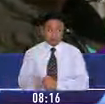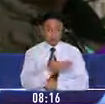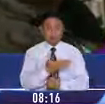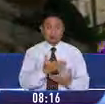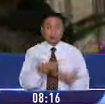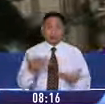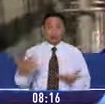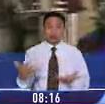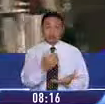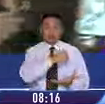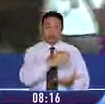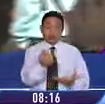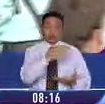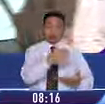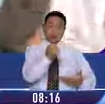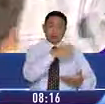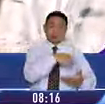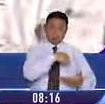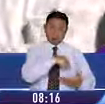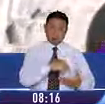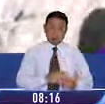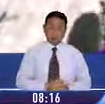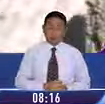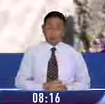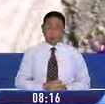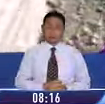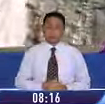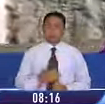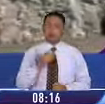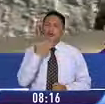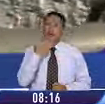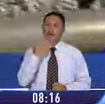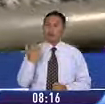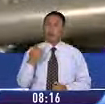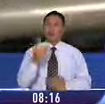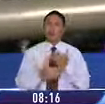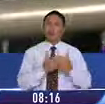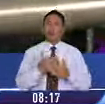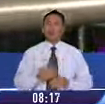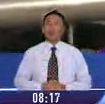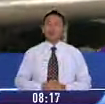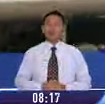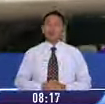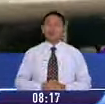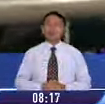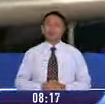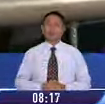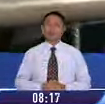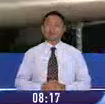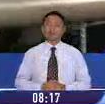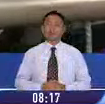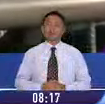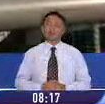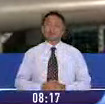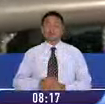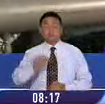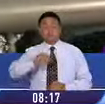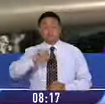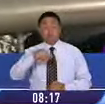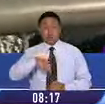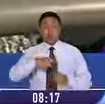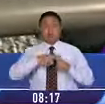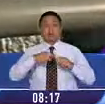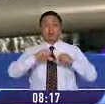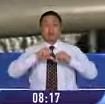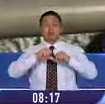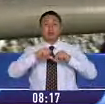retirar sus pertenencias, las pertenencias de los exlegisladores? ¿Cómo va a ser este proceso? Sí, efectivamente han acudido al lugar